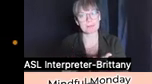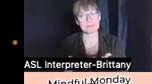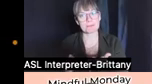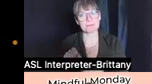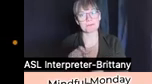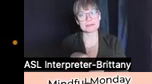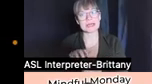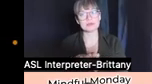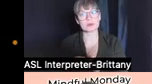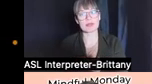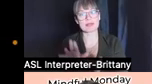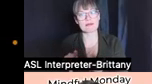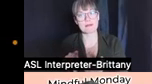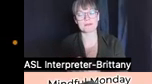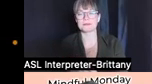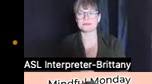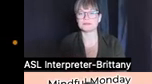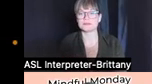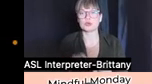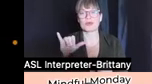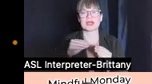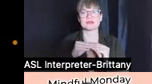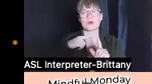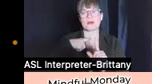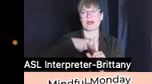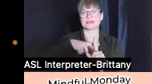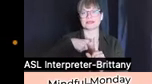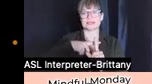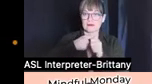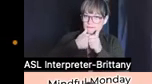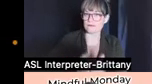limpiar. Y eso causa